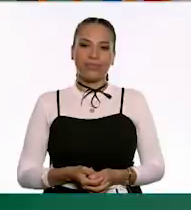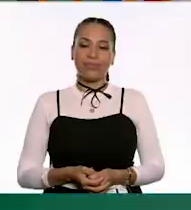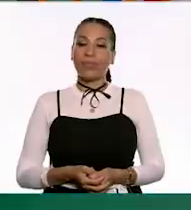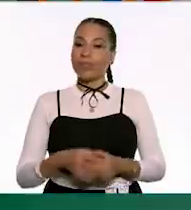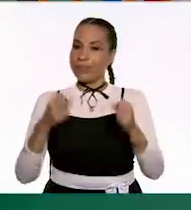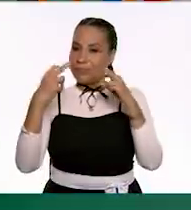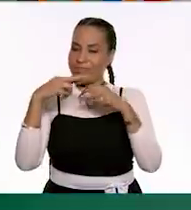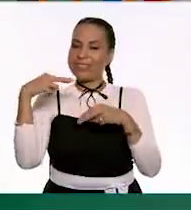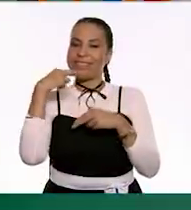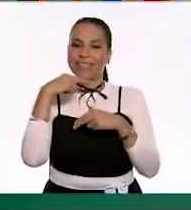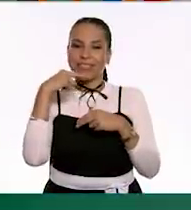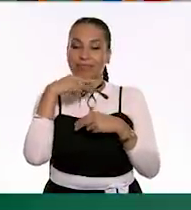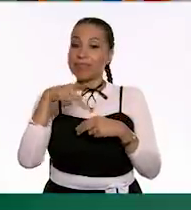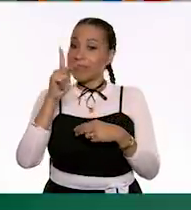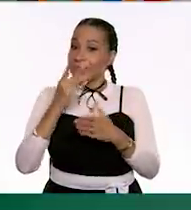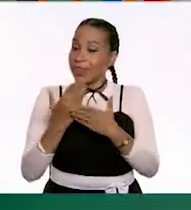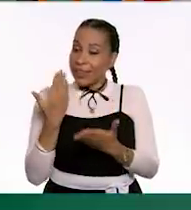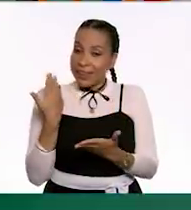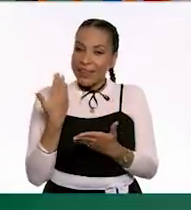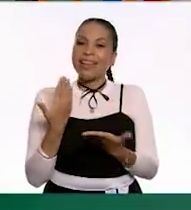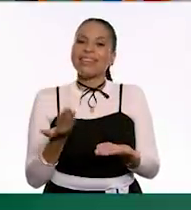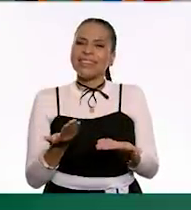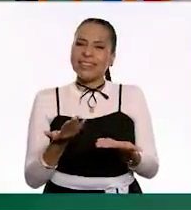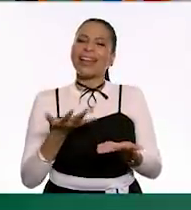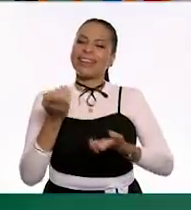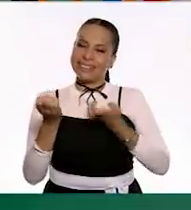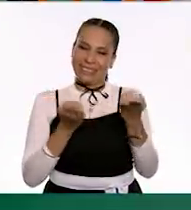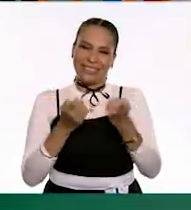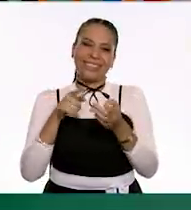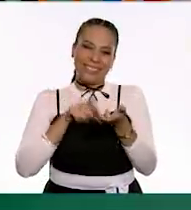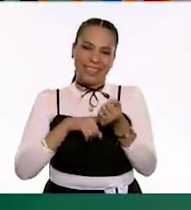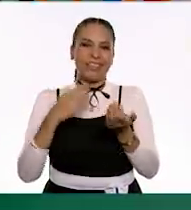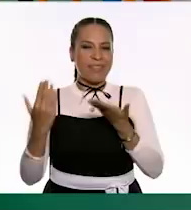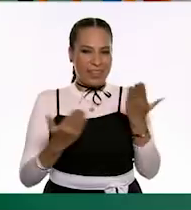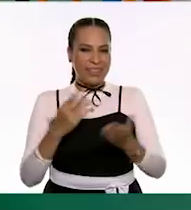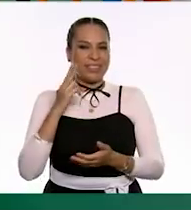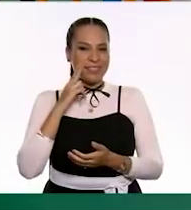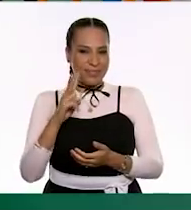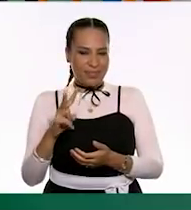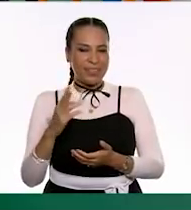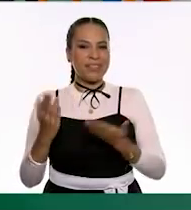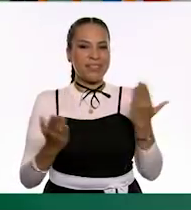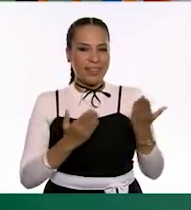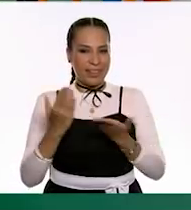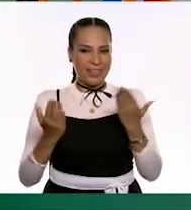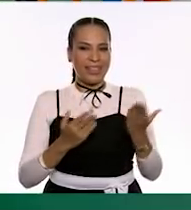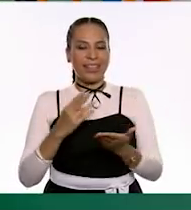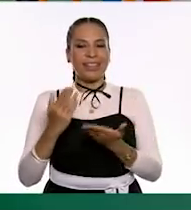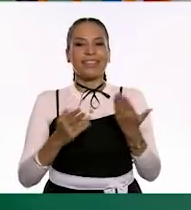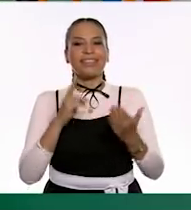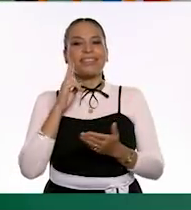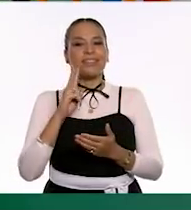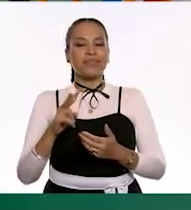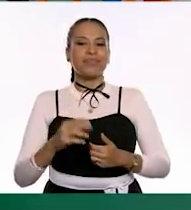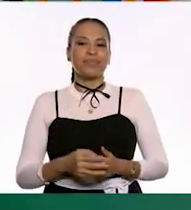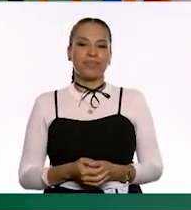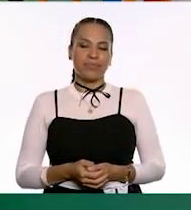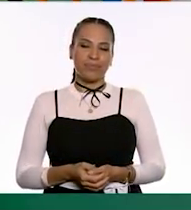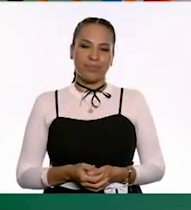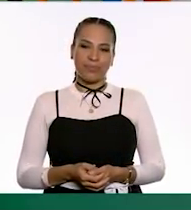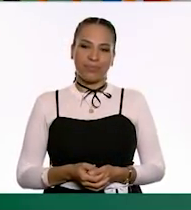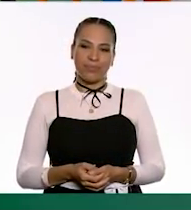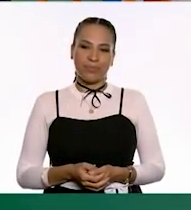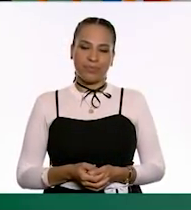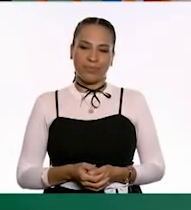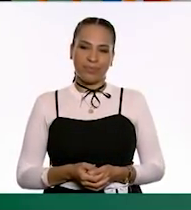Nos vemos hasta la próxima, pero antes vamos a seguir bailando esta canción. Vamos a seguir bailando la canción tenebrosa, venga.